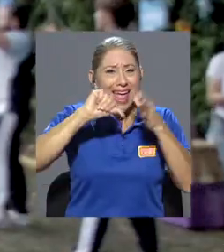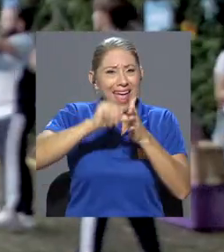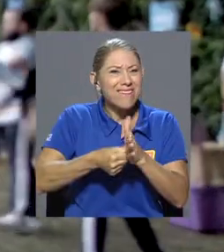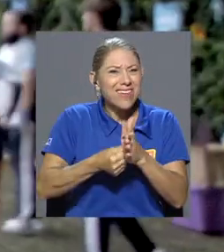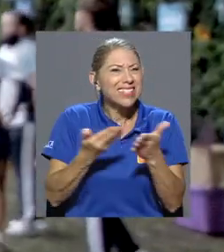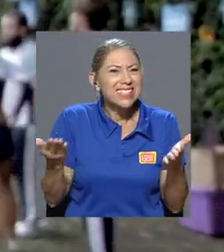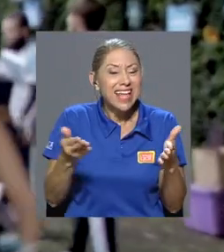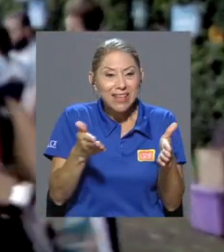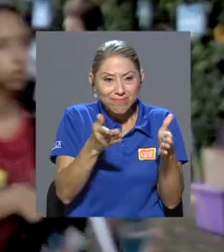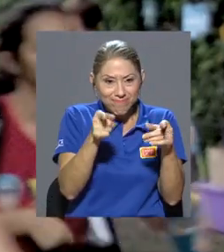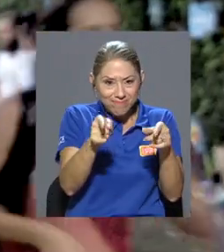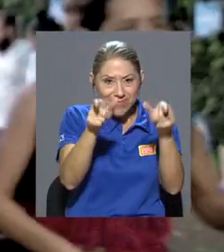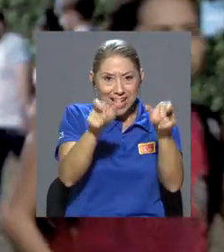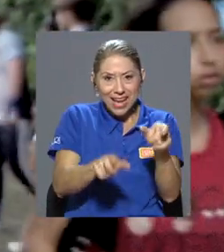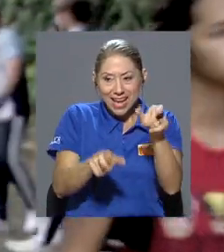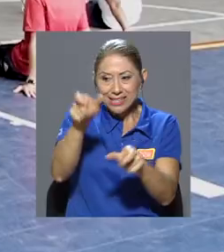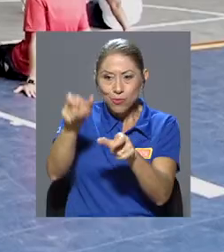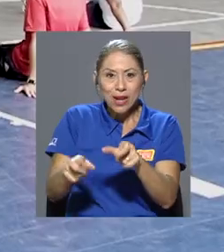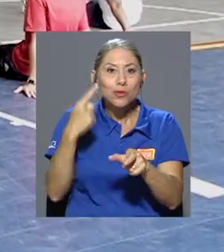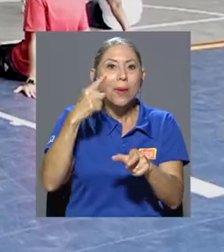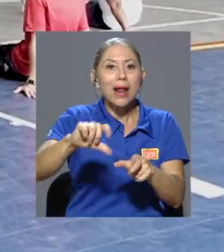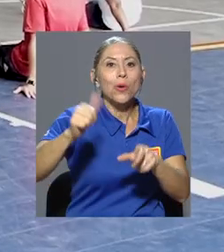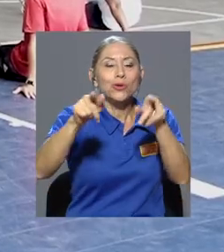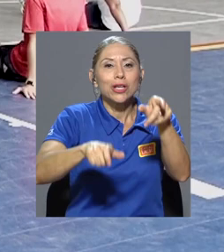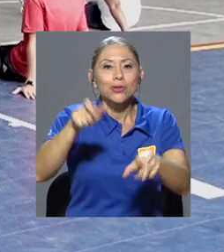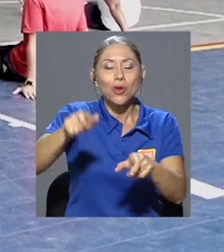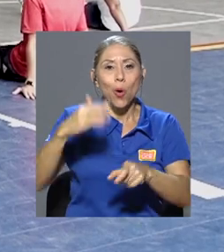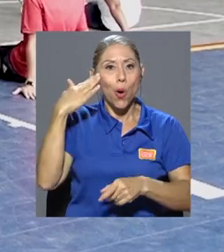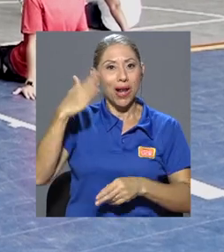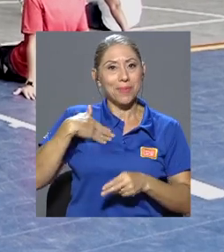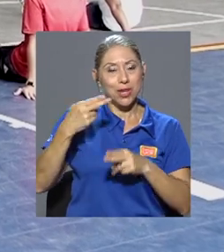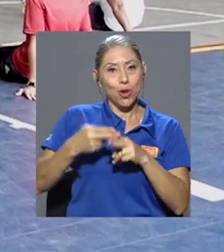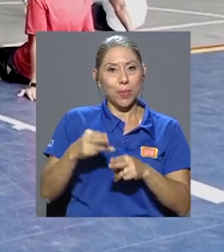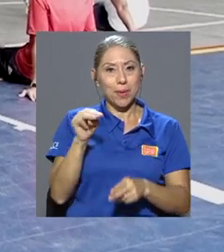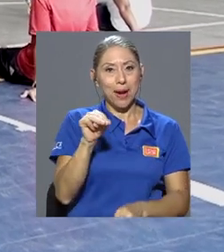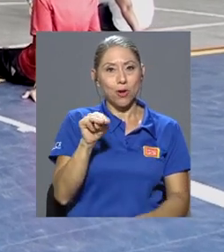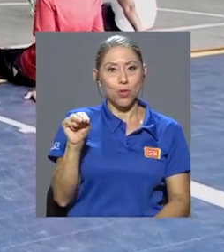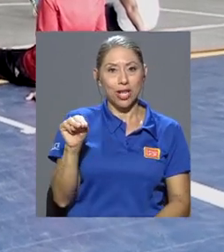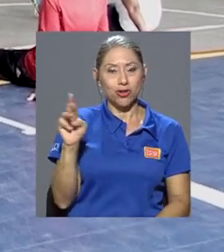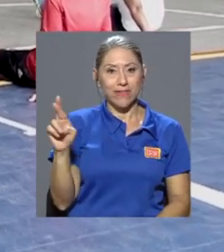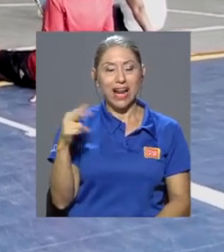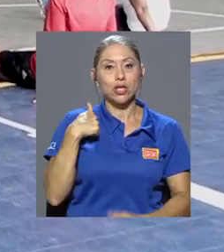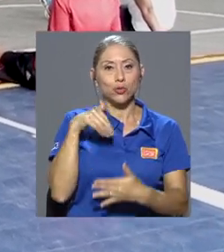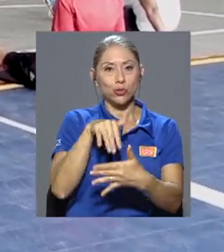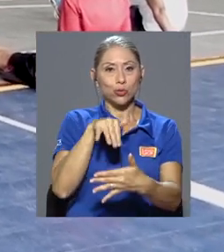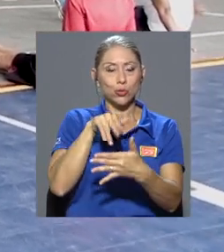seres humanos que van a estar para otros seres humanos. Hola, mi nombre es Marlon Montero Rivera, yo